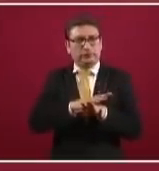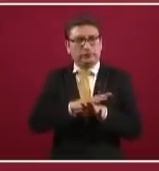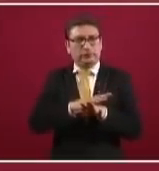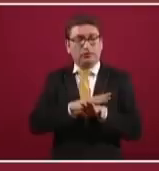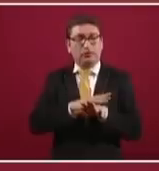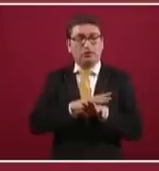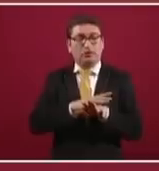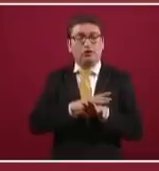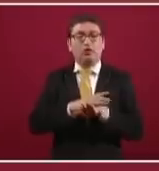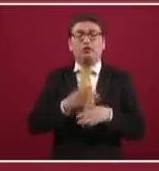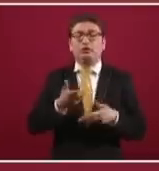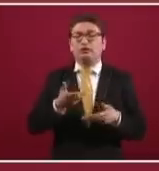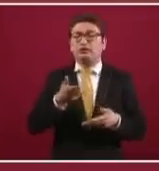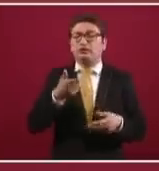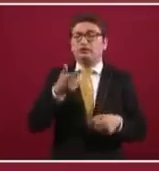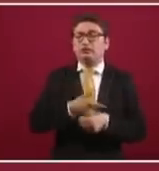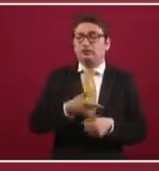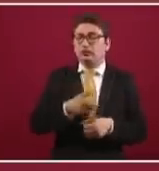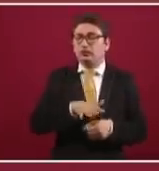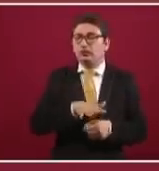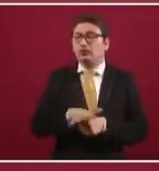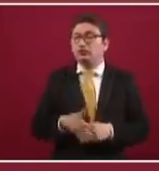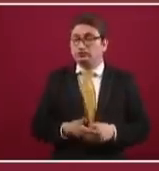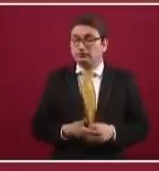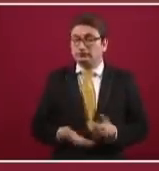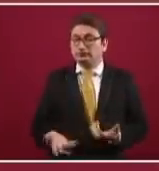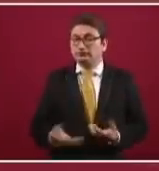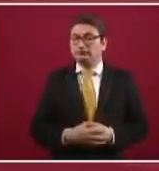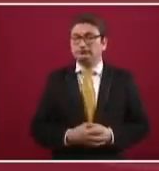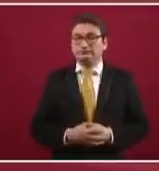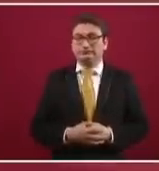encontrar que hay cambios